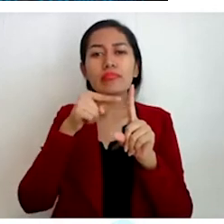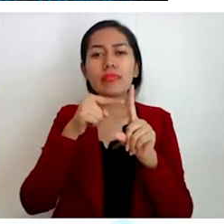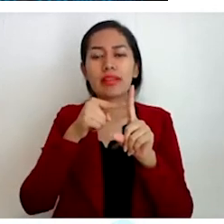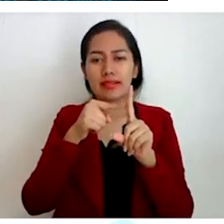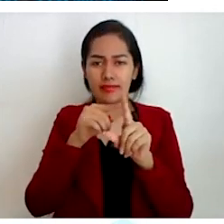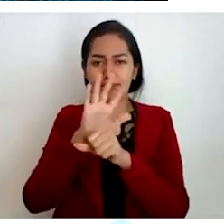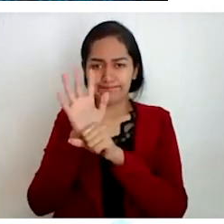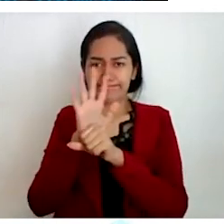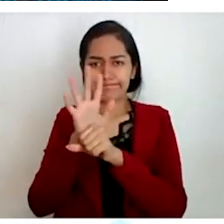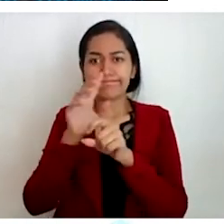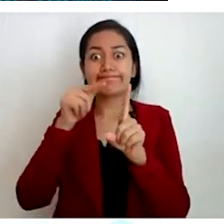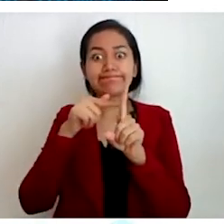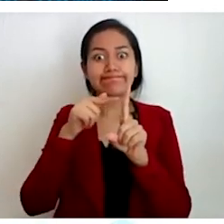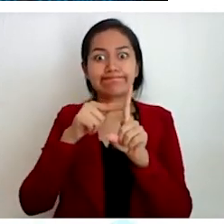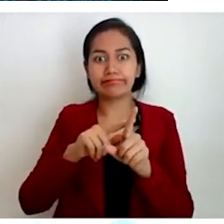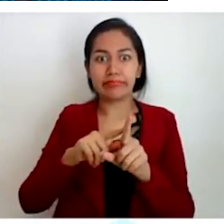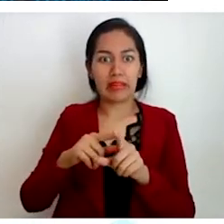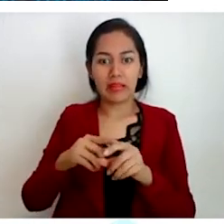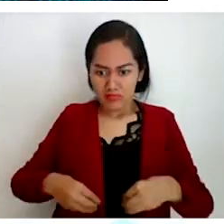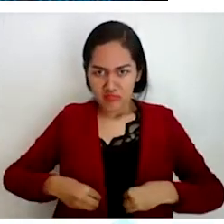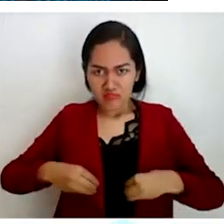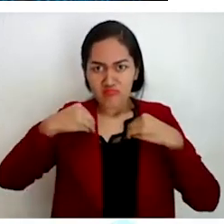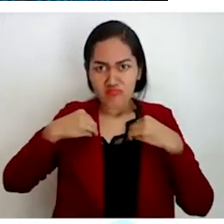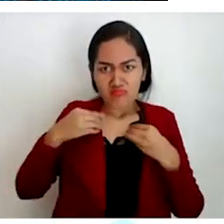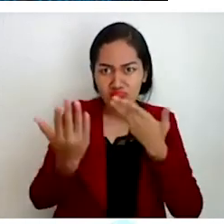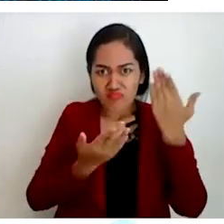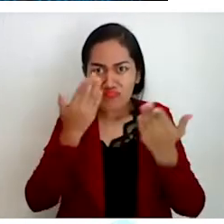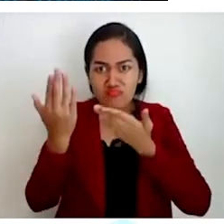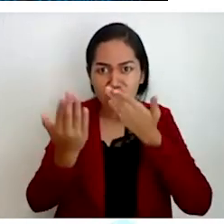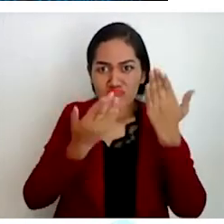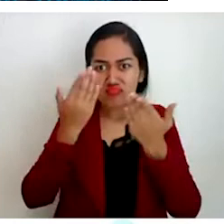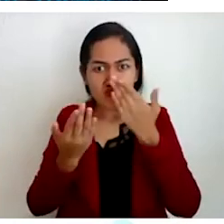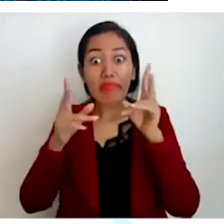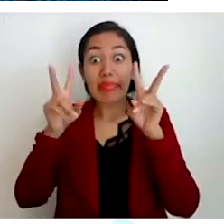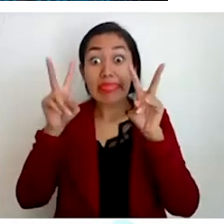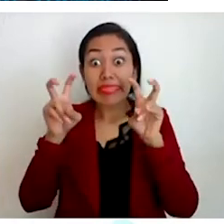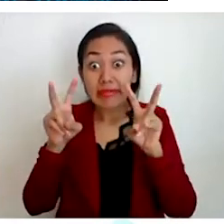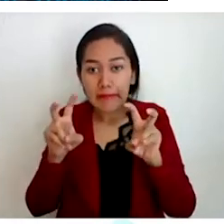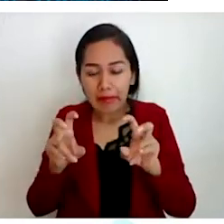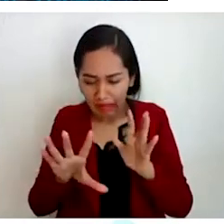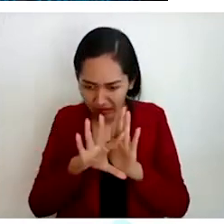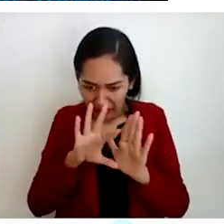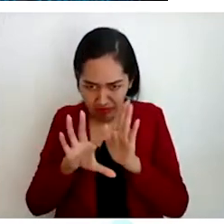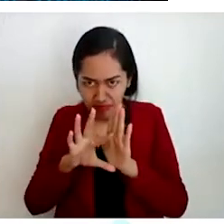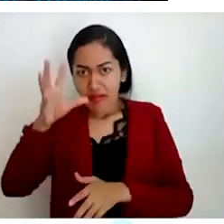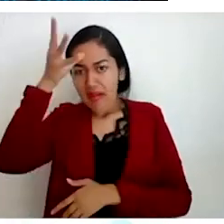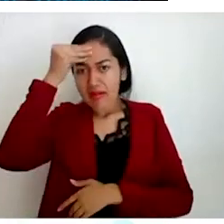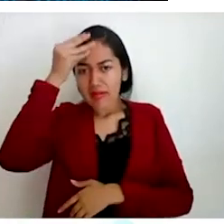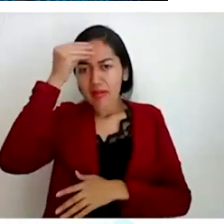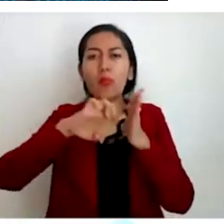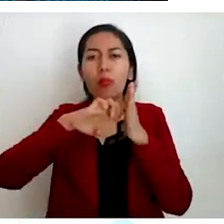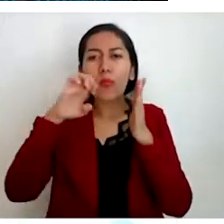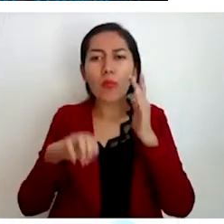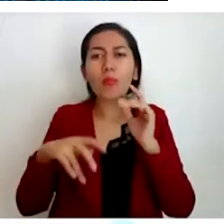sabía de las enfermedades transmitidas por los mosquitos. Por ejemplo, tiene un documental filmado en Las